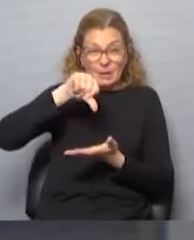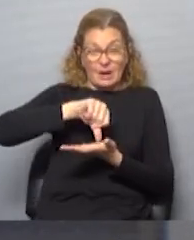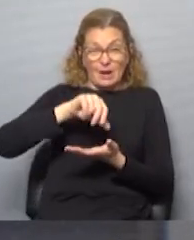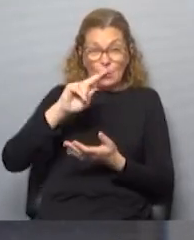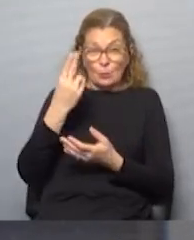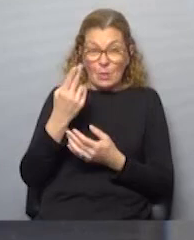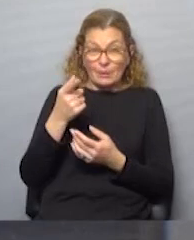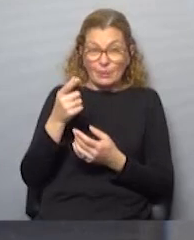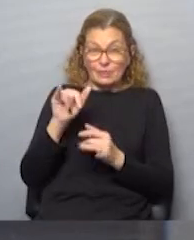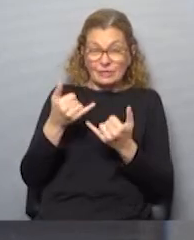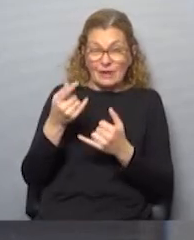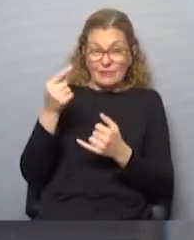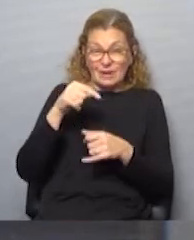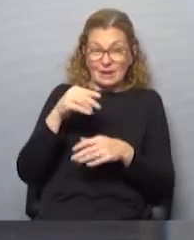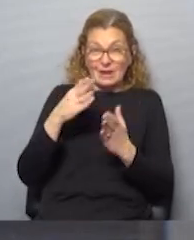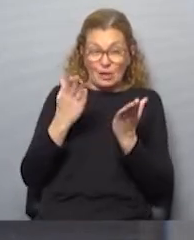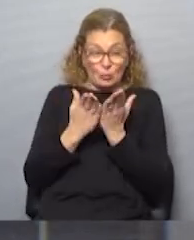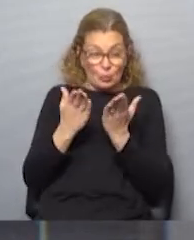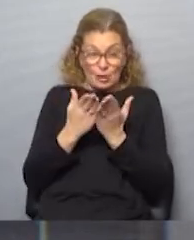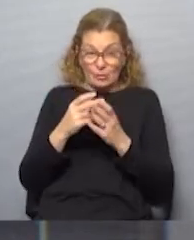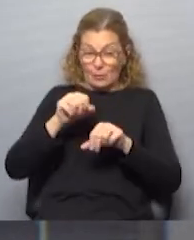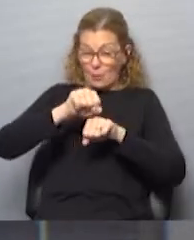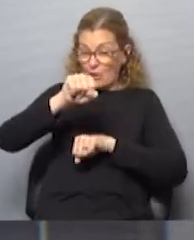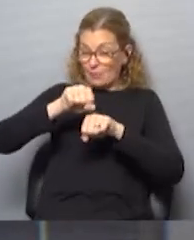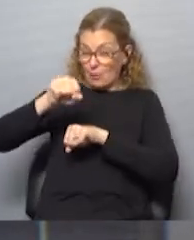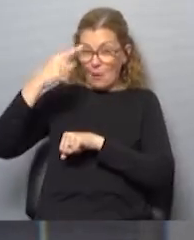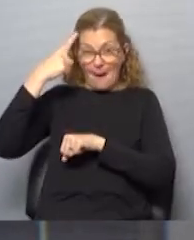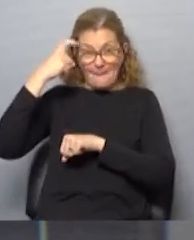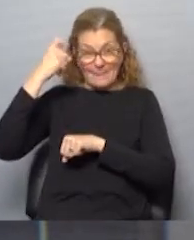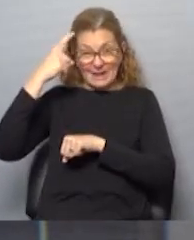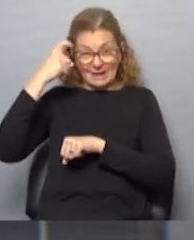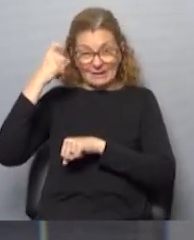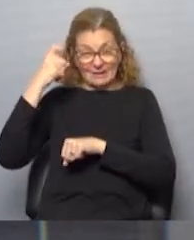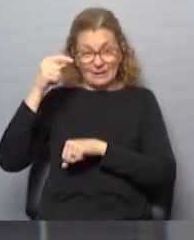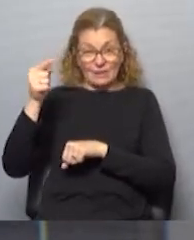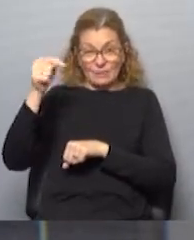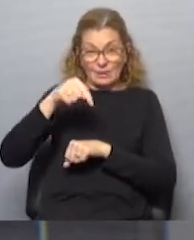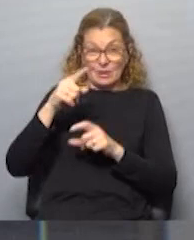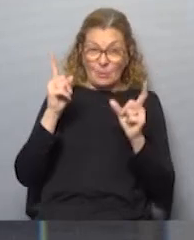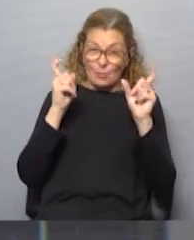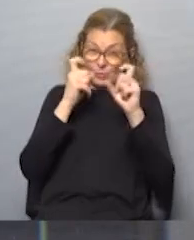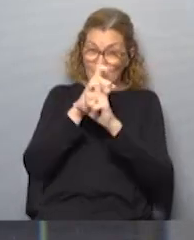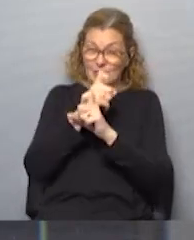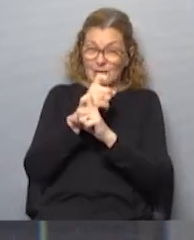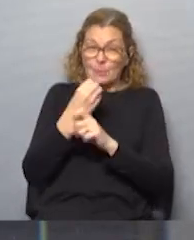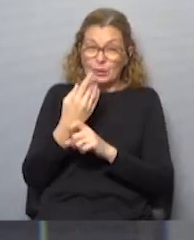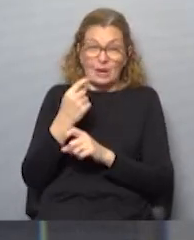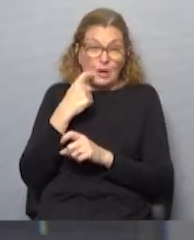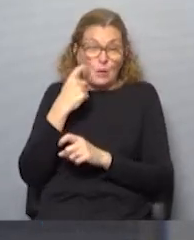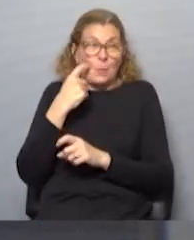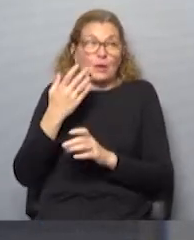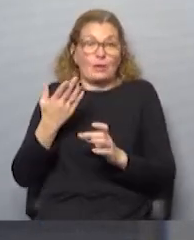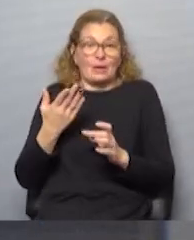uno ya viene con un doctorado bajo el brazo o con experiencia postdoctoral resulta sumamente difícil porque digamos el número de